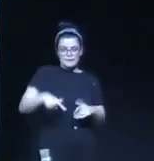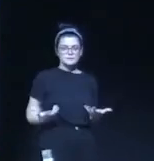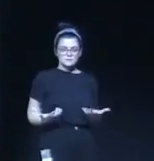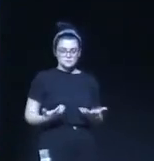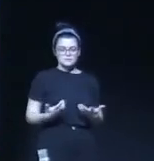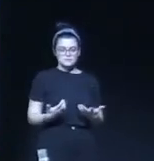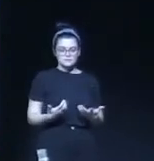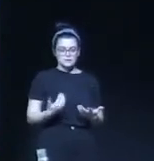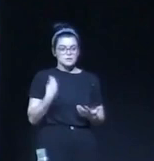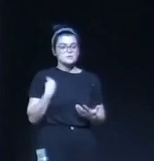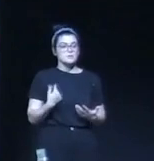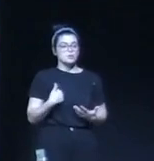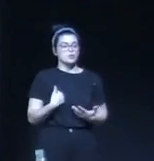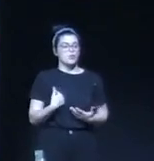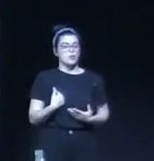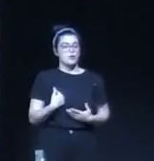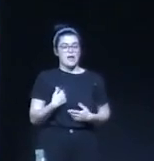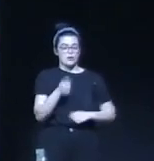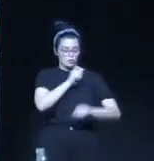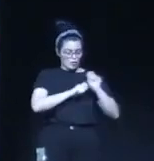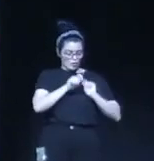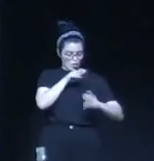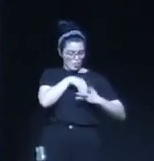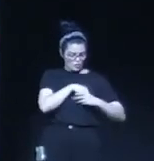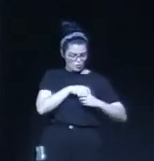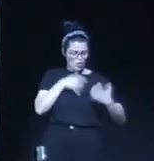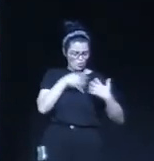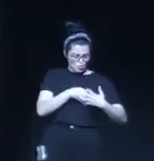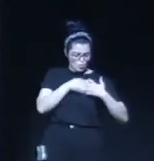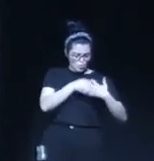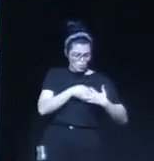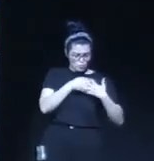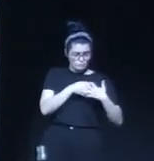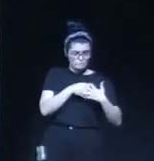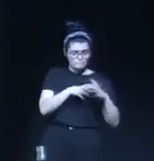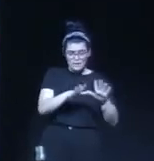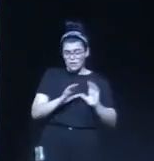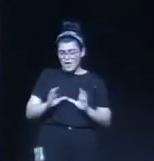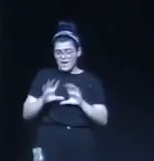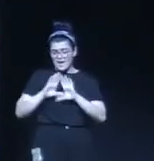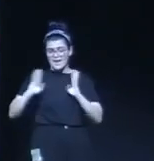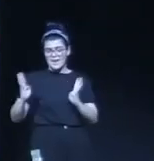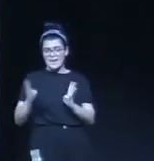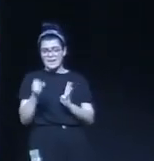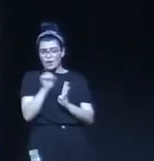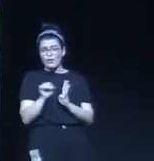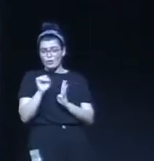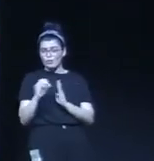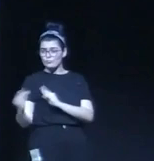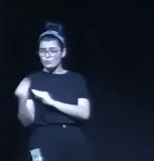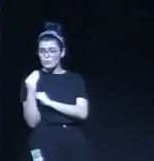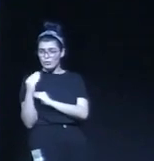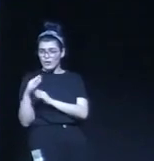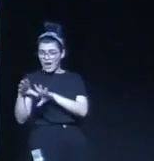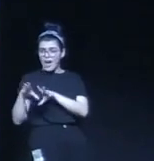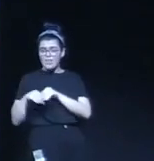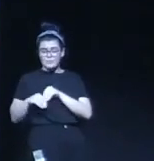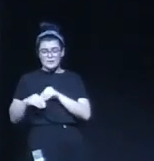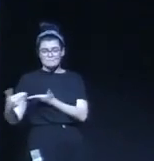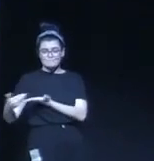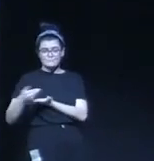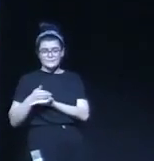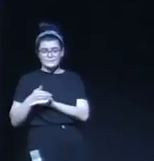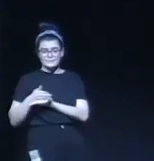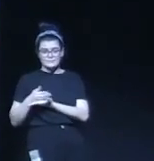de estar en la asociación y luchar activamente en su coro, cuando aceptaron la subvención, ella